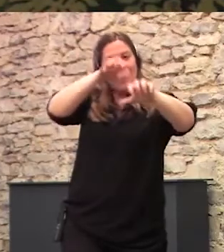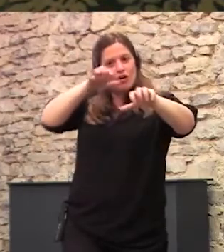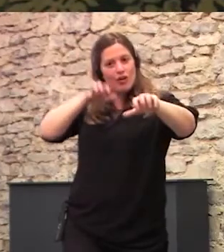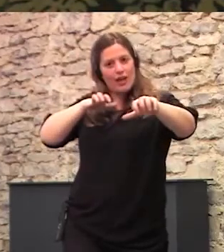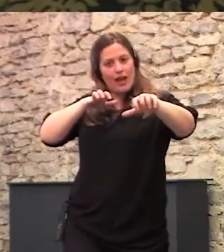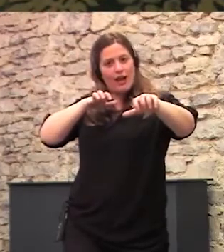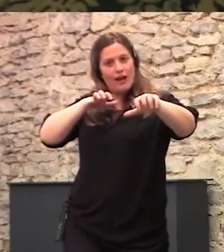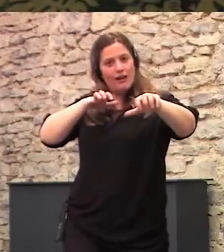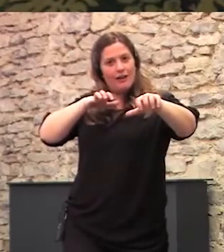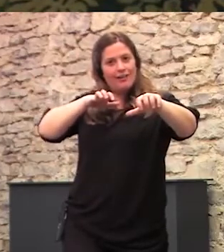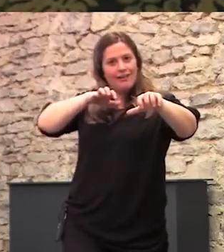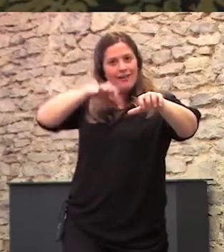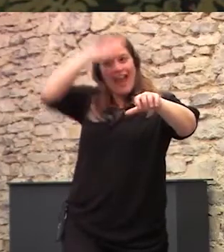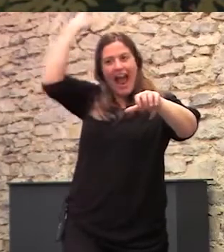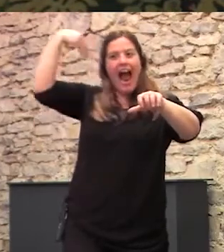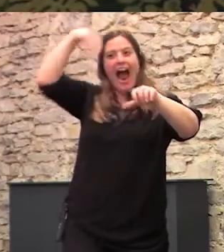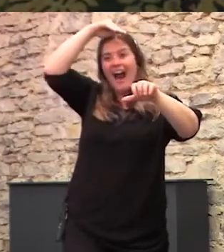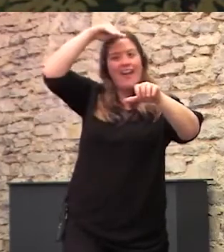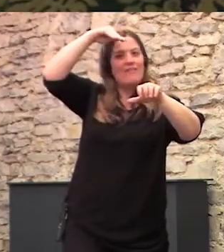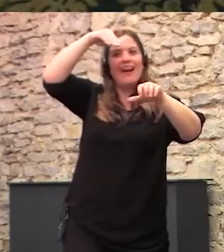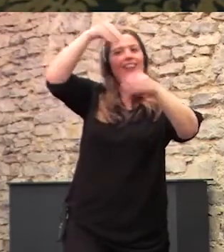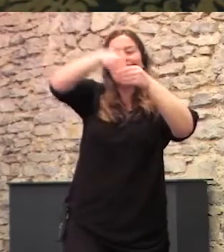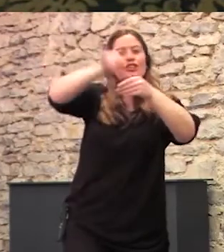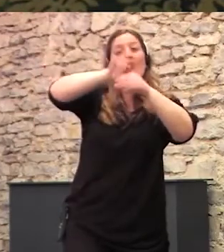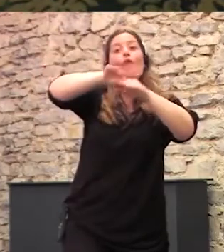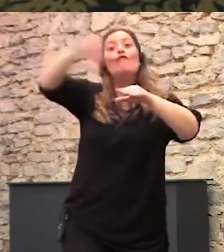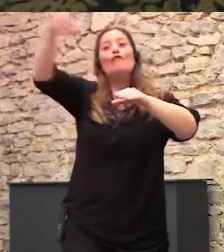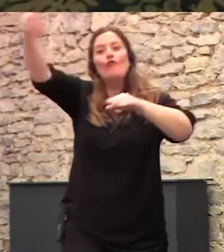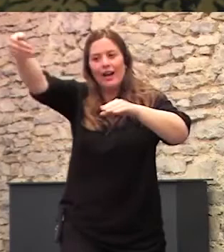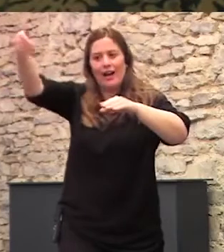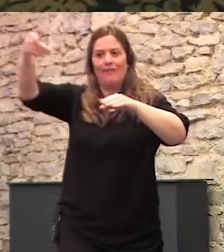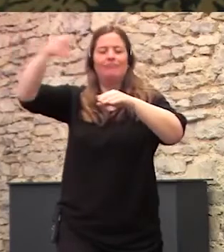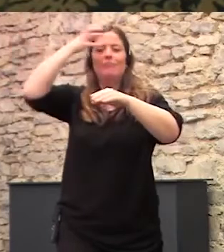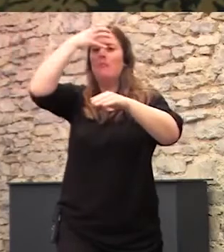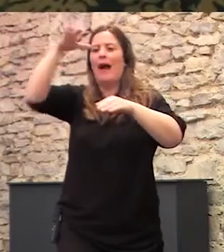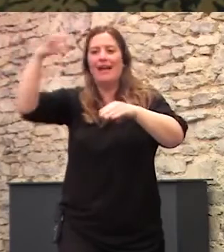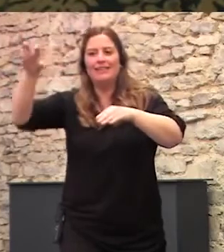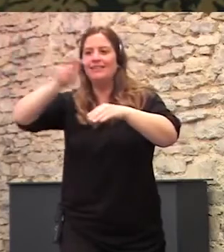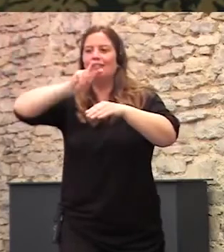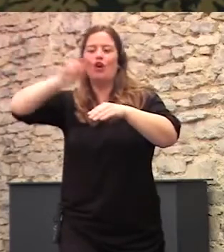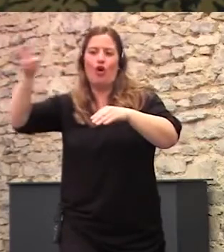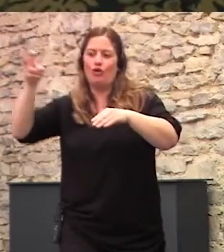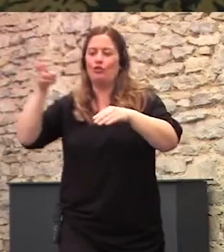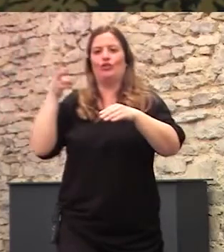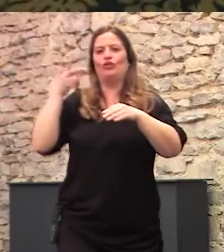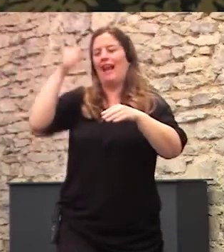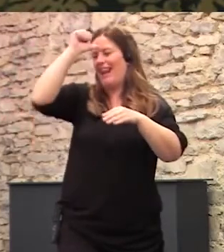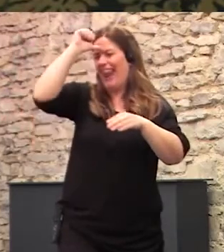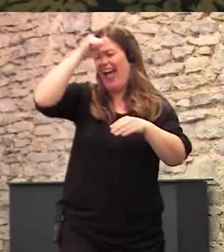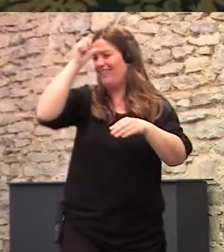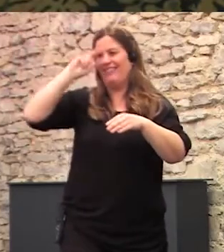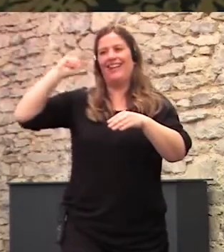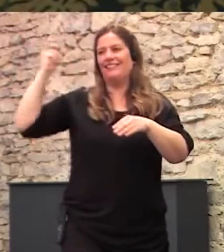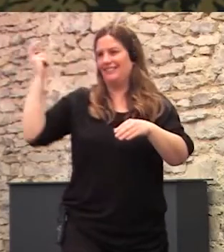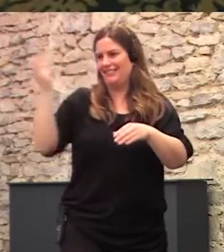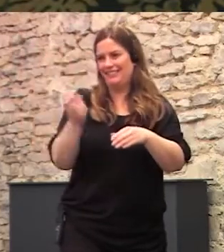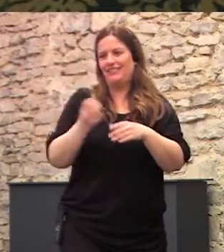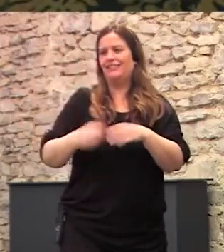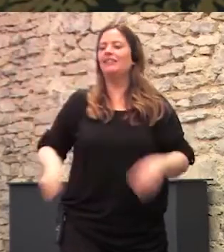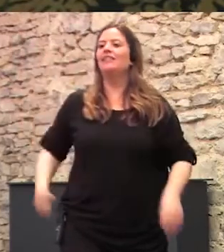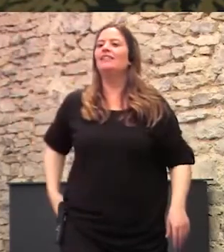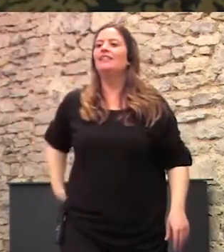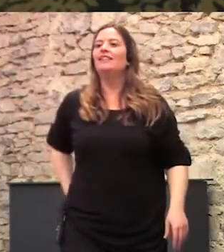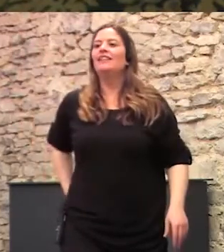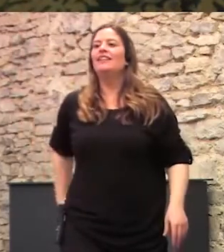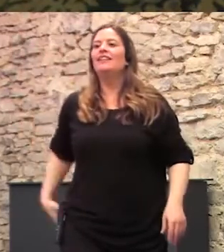esfera árabe. Están en Indonesia, Malasia, Pakistán, la India, etcétera. Entonces, hablar de feminismo